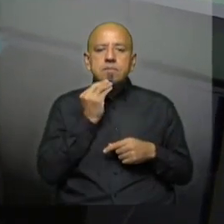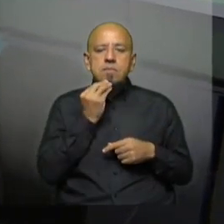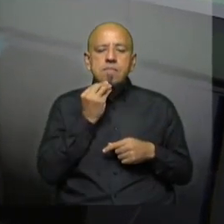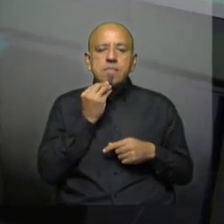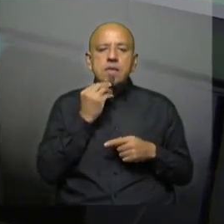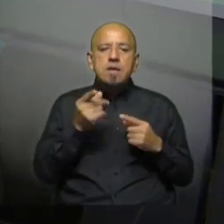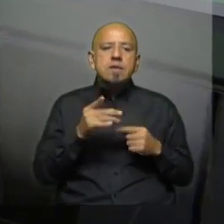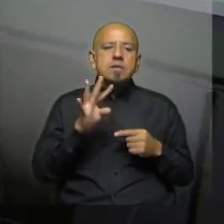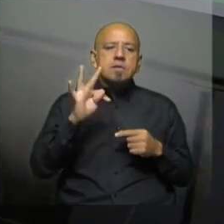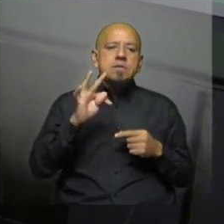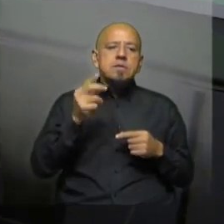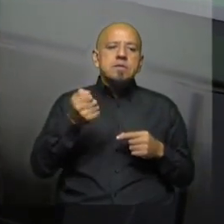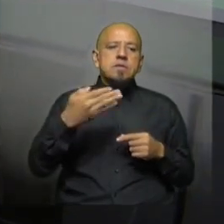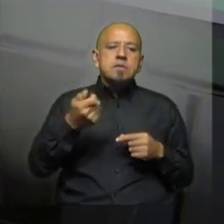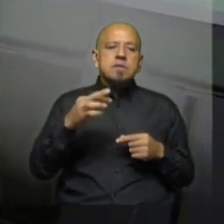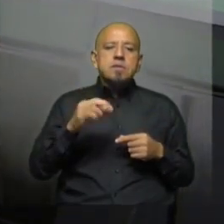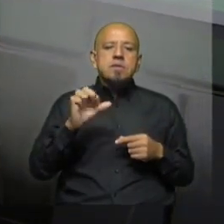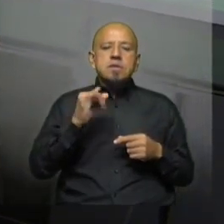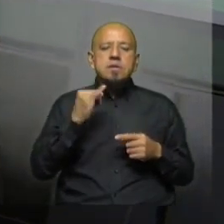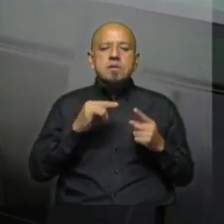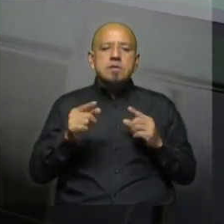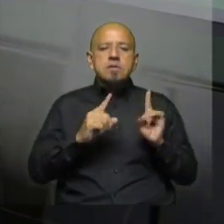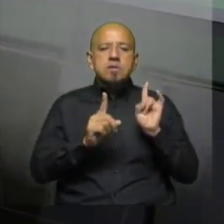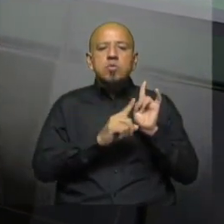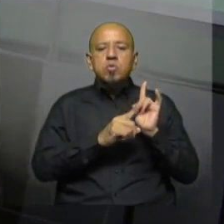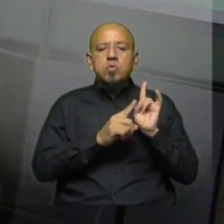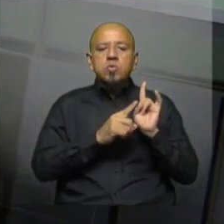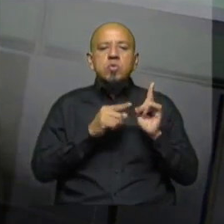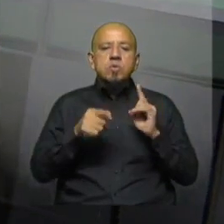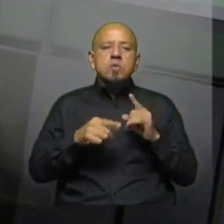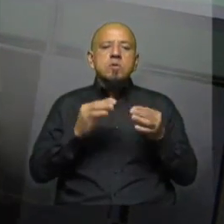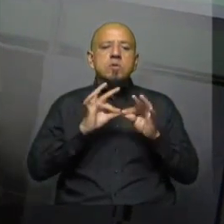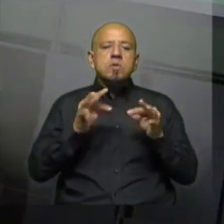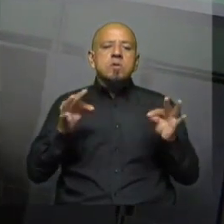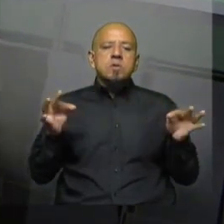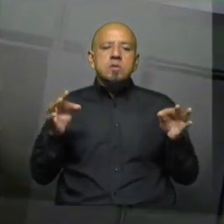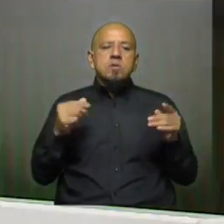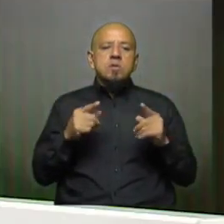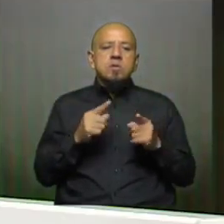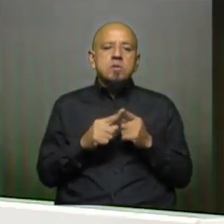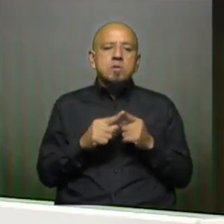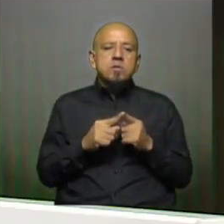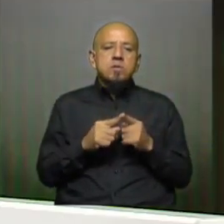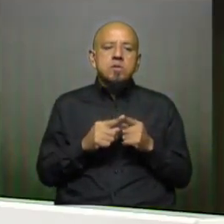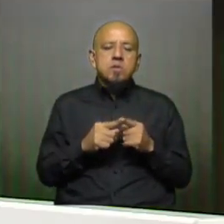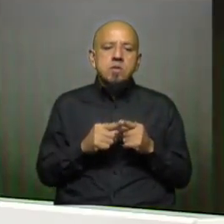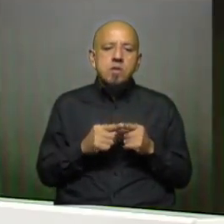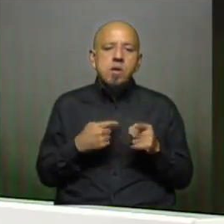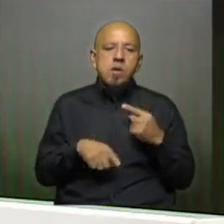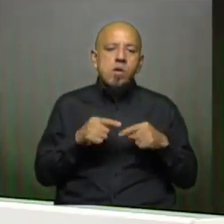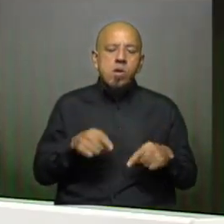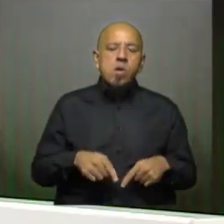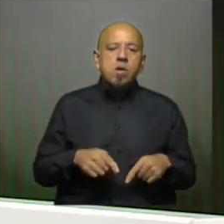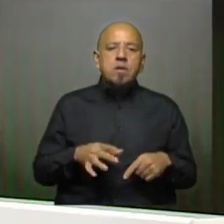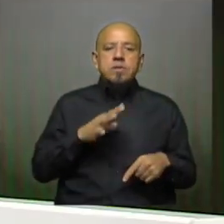Tavares, es Drexler, es el programa que inauguró YouTube en Uruguay. Esto es una frase que no tendría por qué tener algo así. Yo creo que este